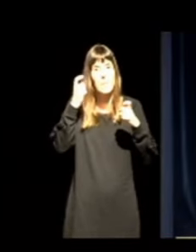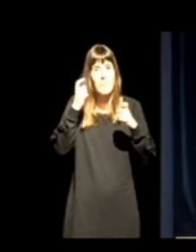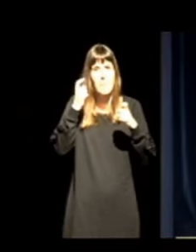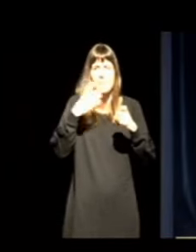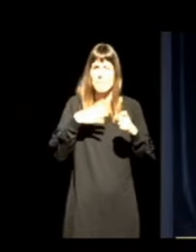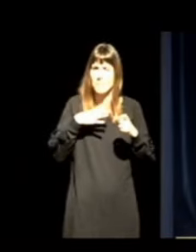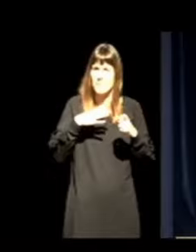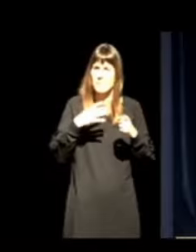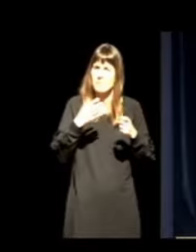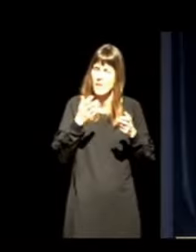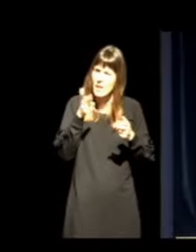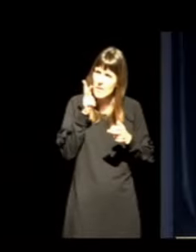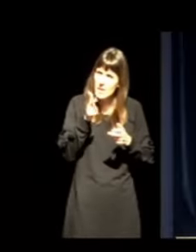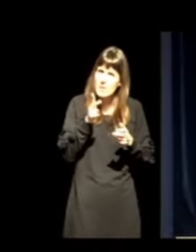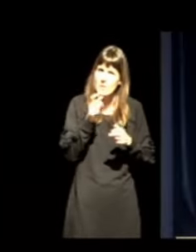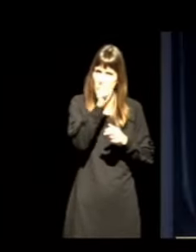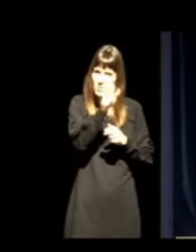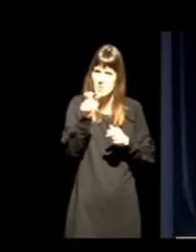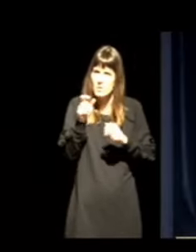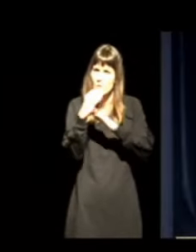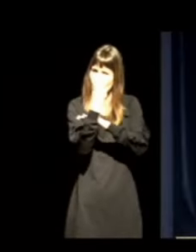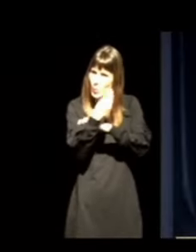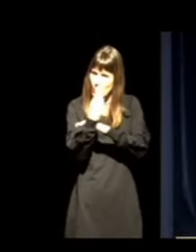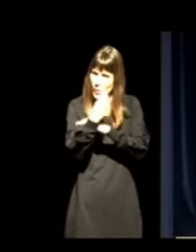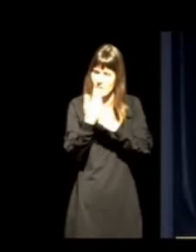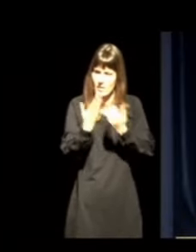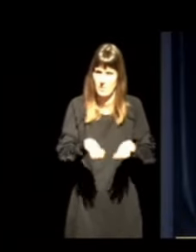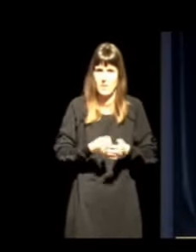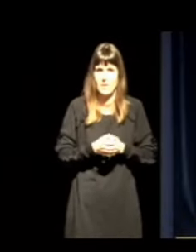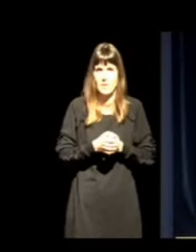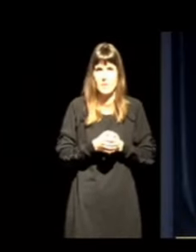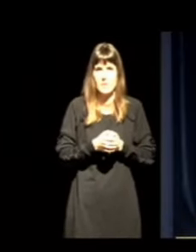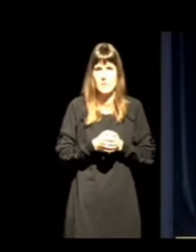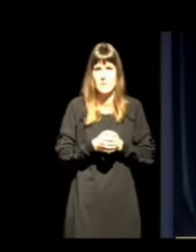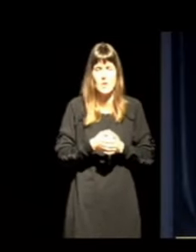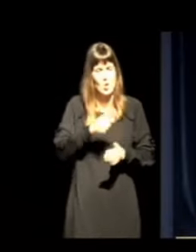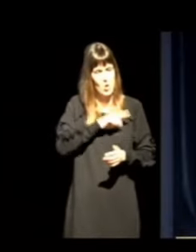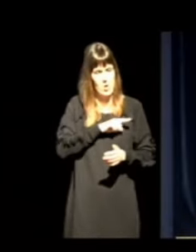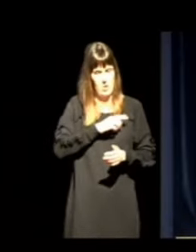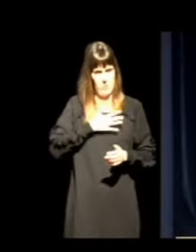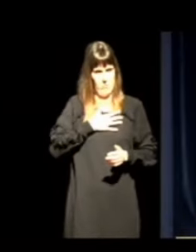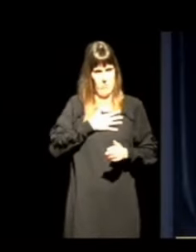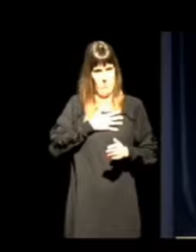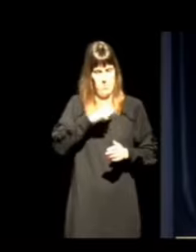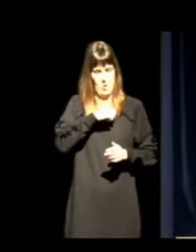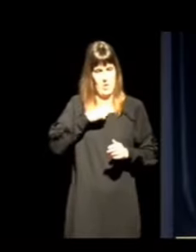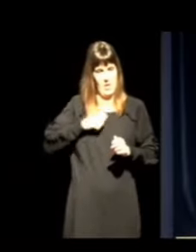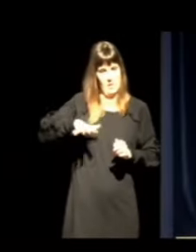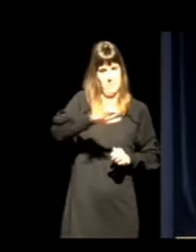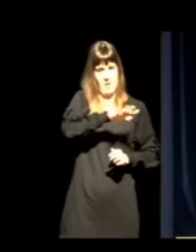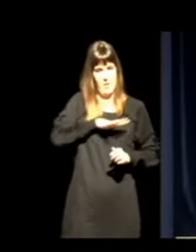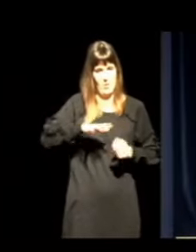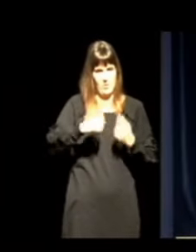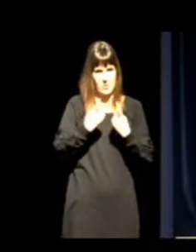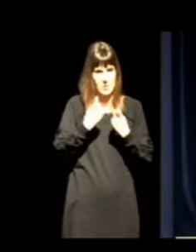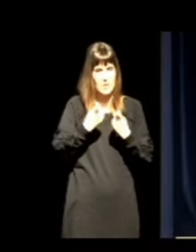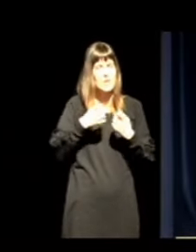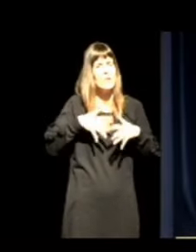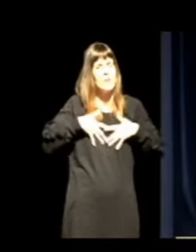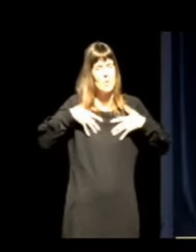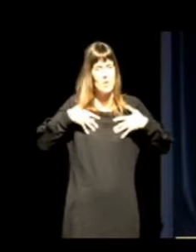dejarnos cuidar, somos merecedores de que nos cuiden también. La conciencia de espacio personal, reconocer nuestras emociones